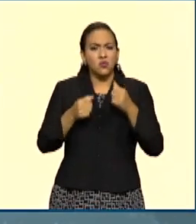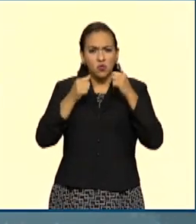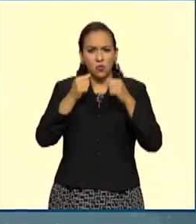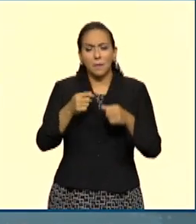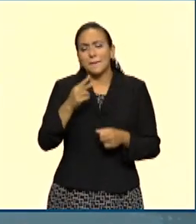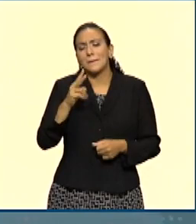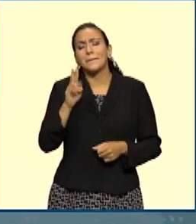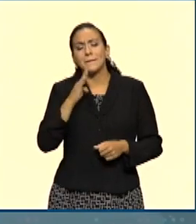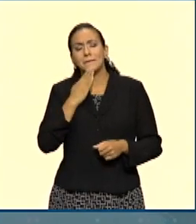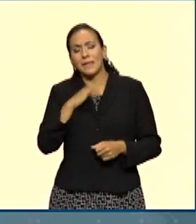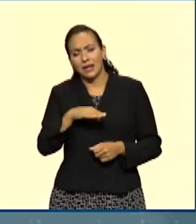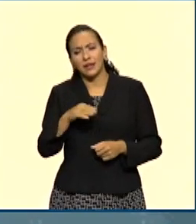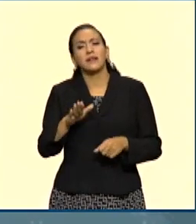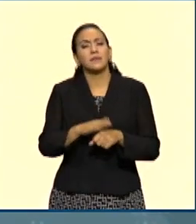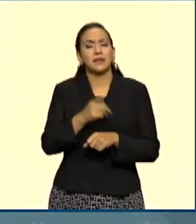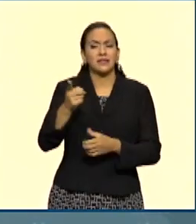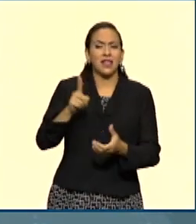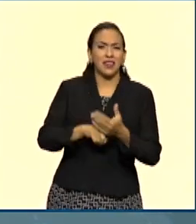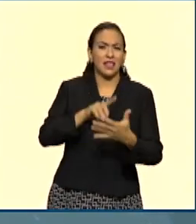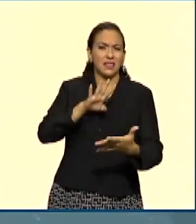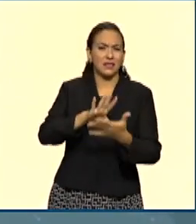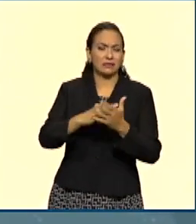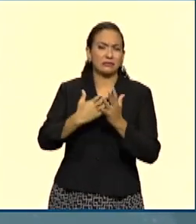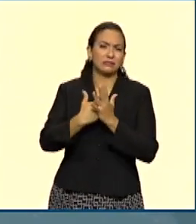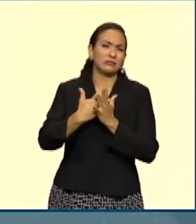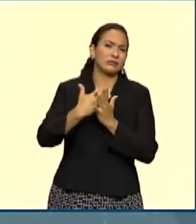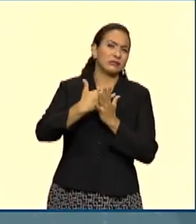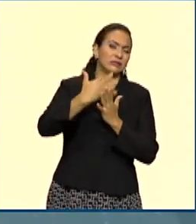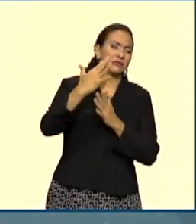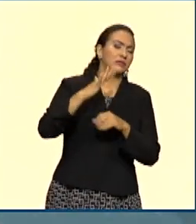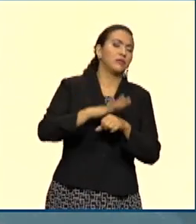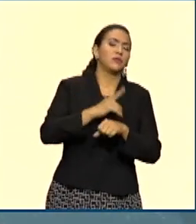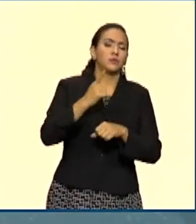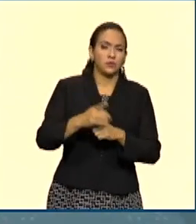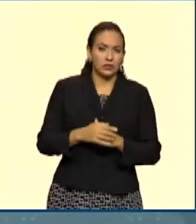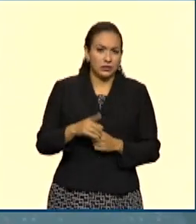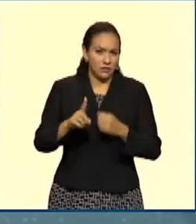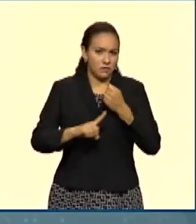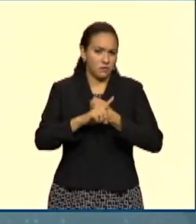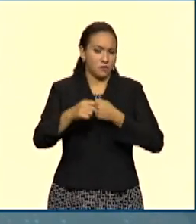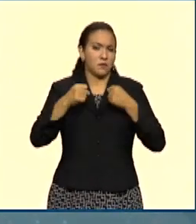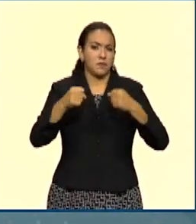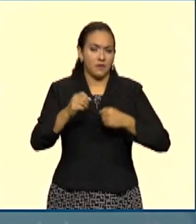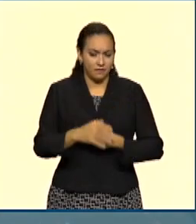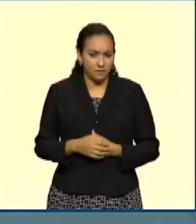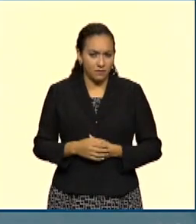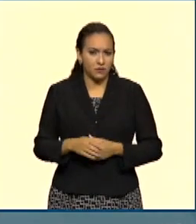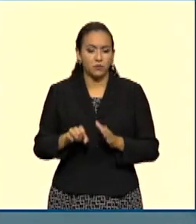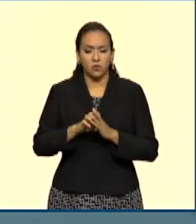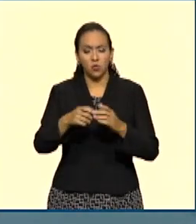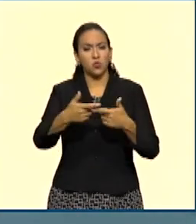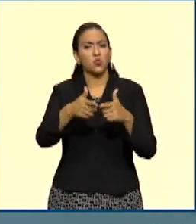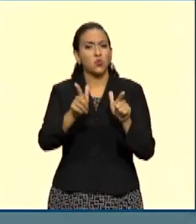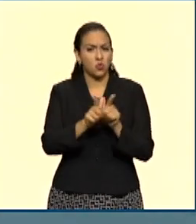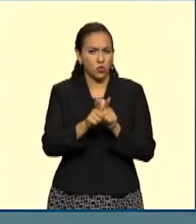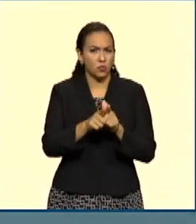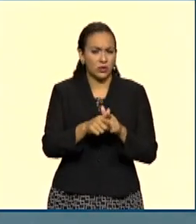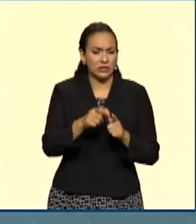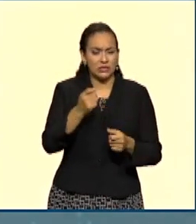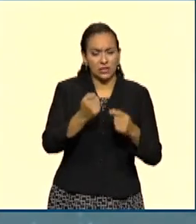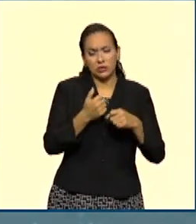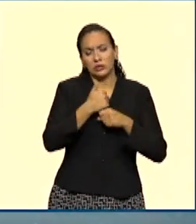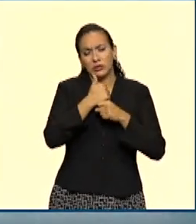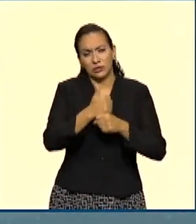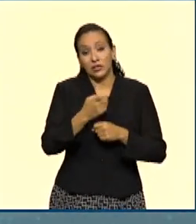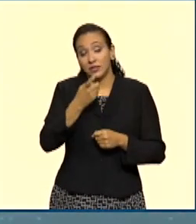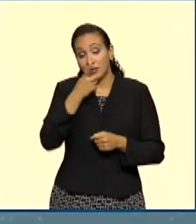población penitenciaria de manera indiscriminada, lo que afecta principalmente a los sectores más vulnerables, consideró el